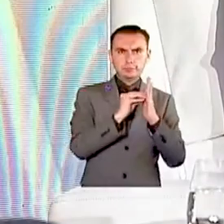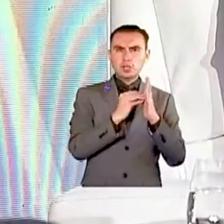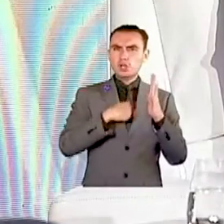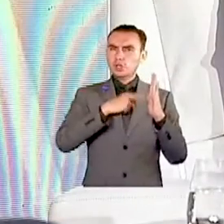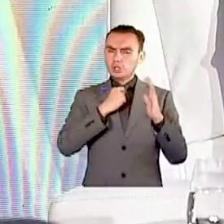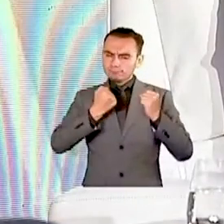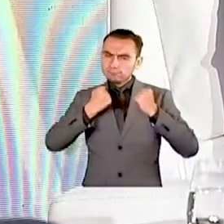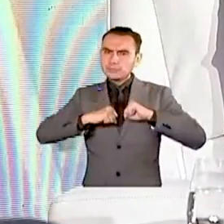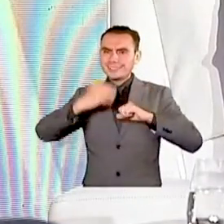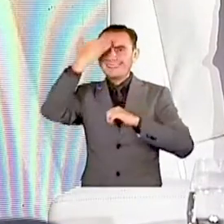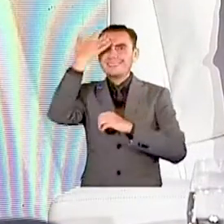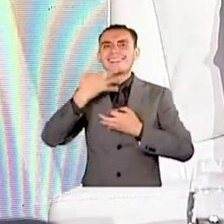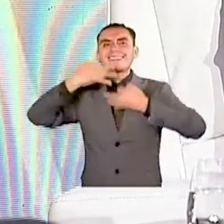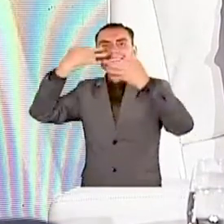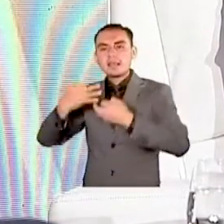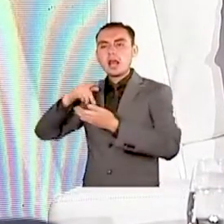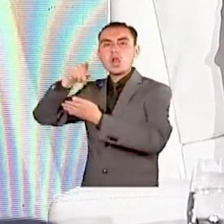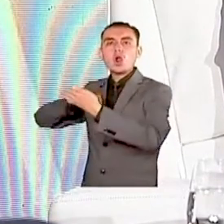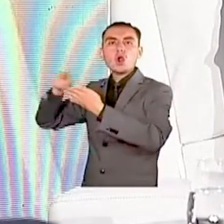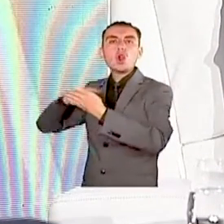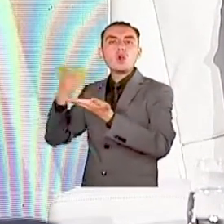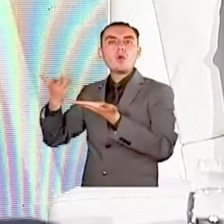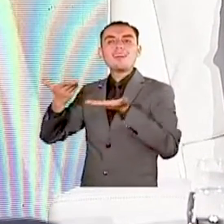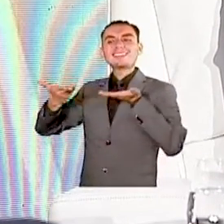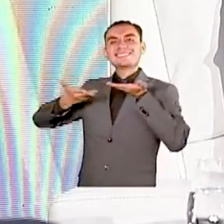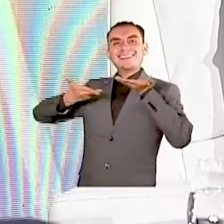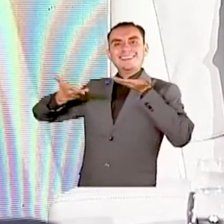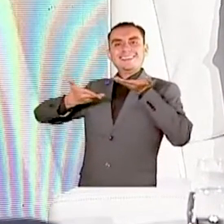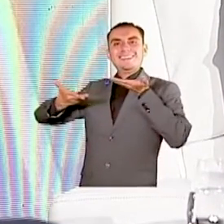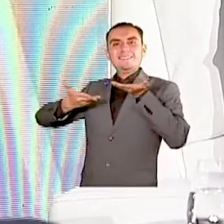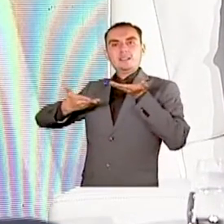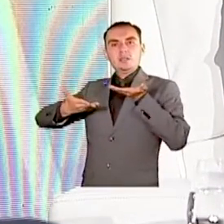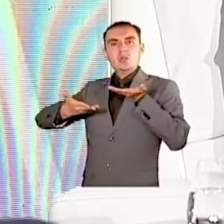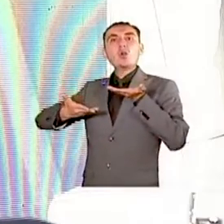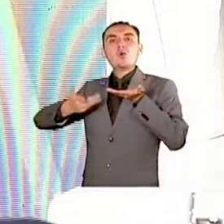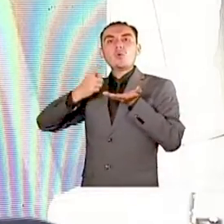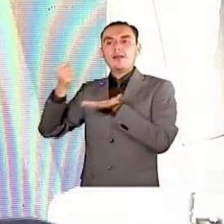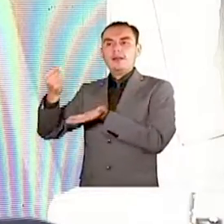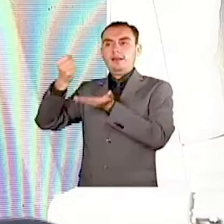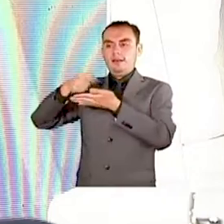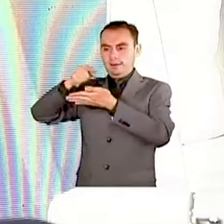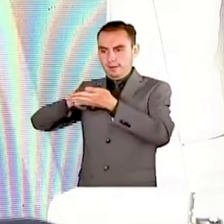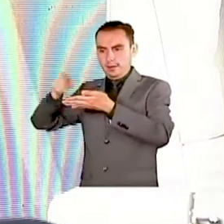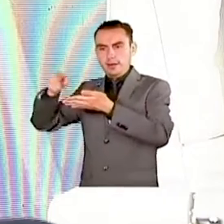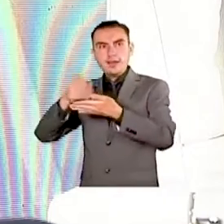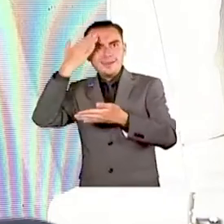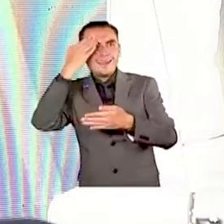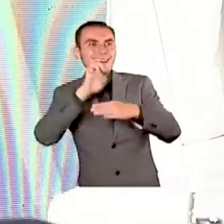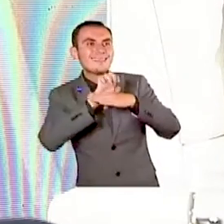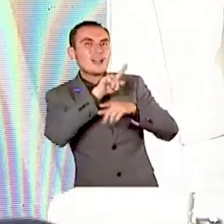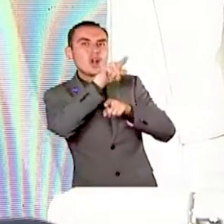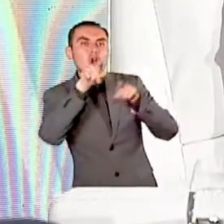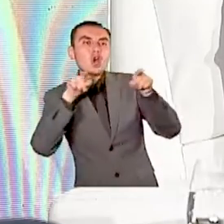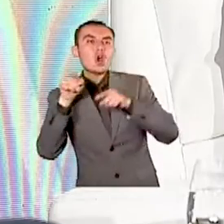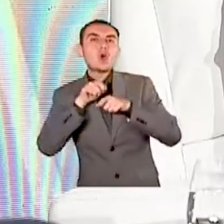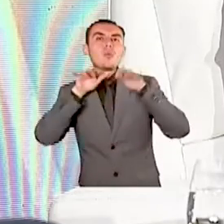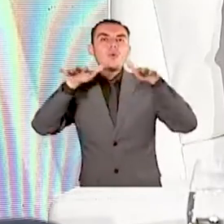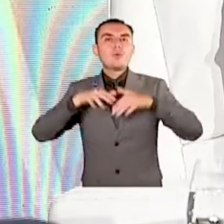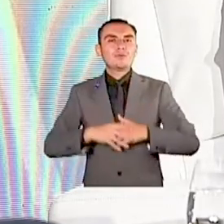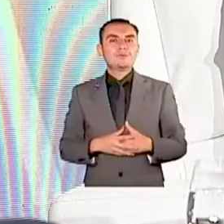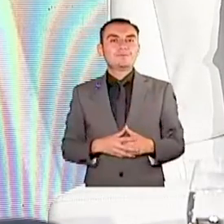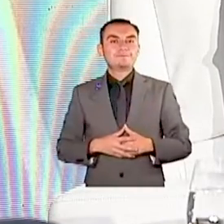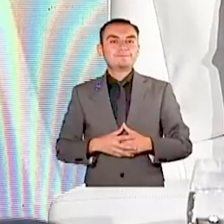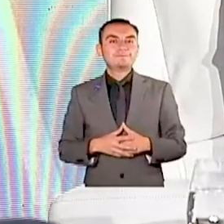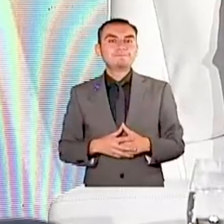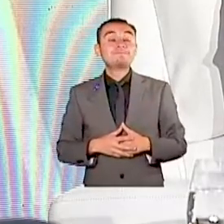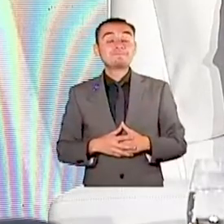utilice de manera correcta los contratos de prestación de servicios en las entidades públicas. De otra